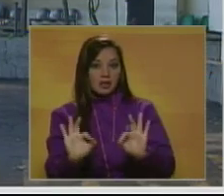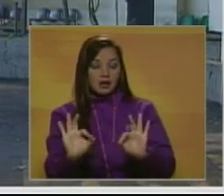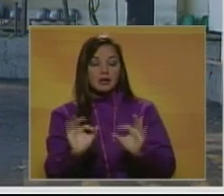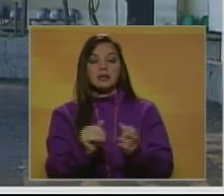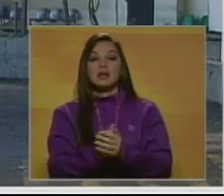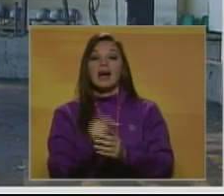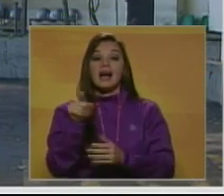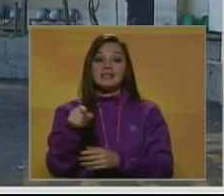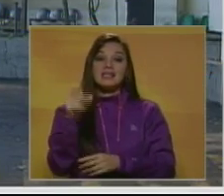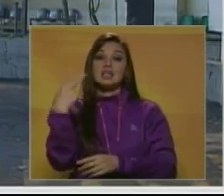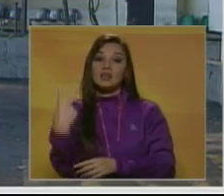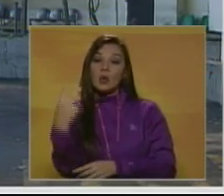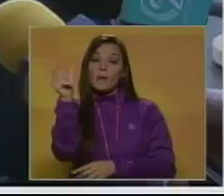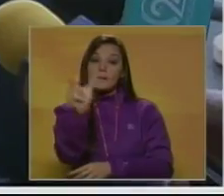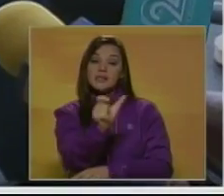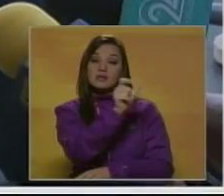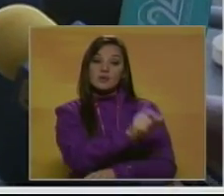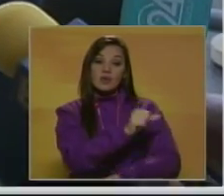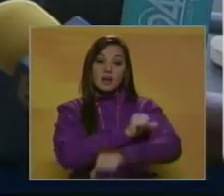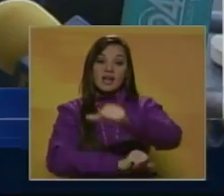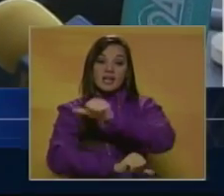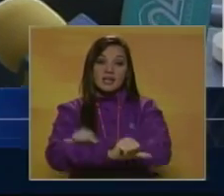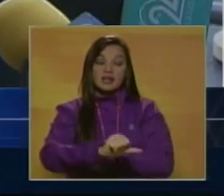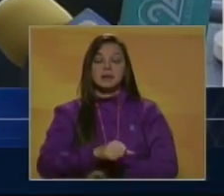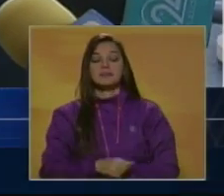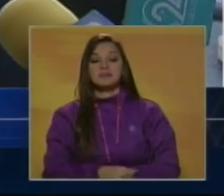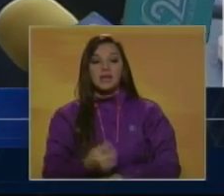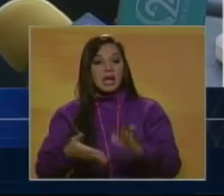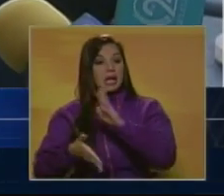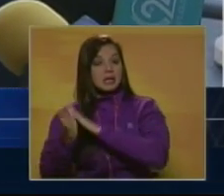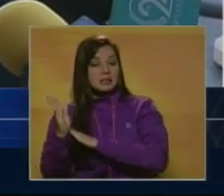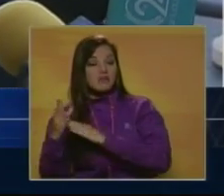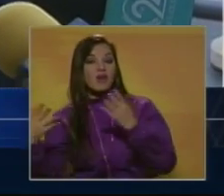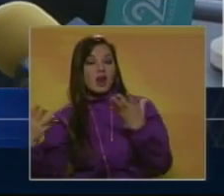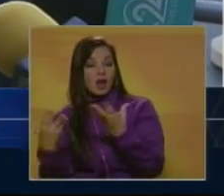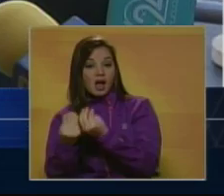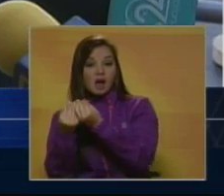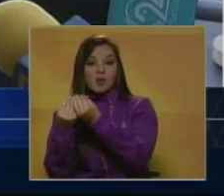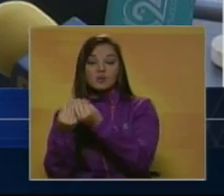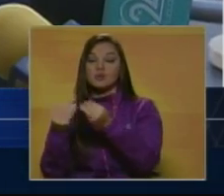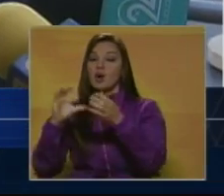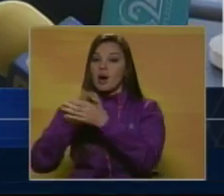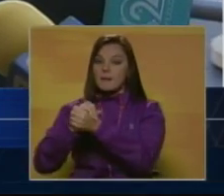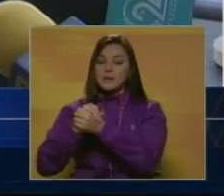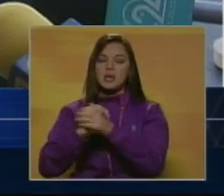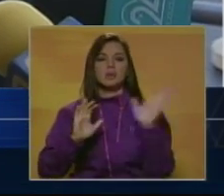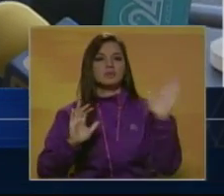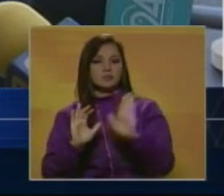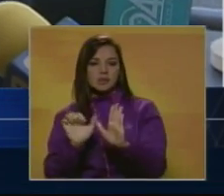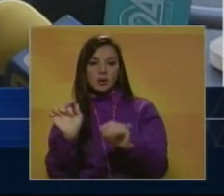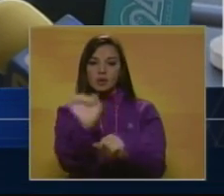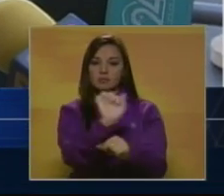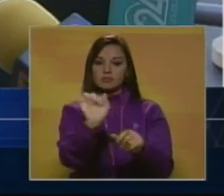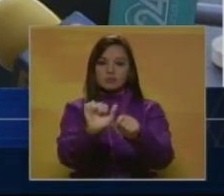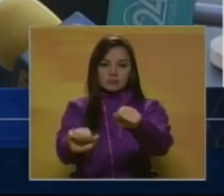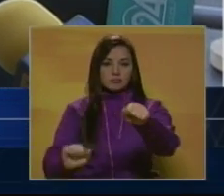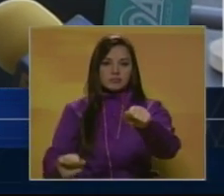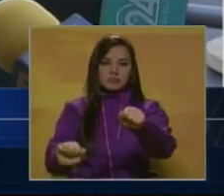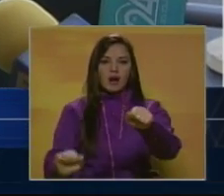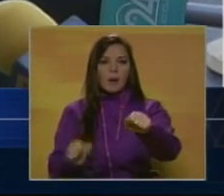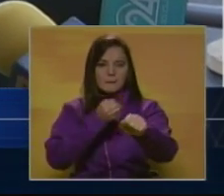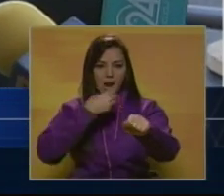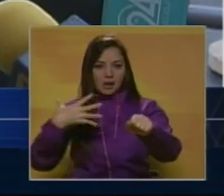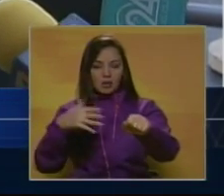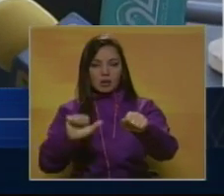personas resultaron heridas. Él estaba reunido con unos amigos y de repente llegó un yeso blanco que usa sin placas y empezaron a disparar a